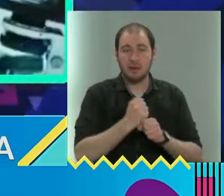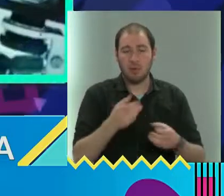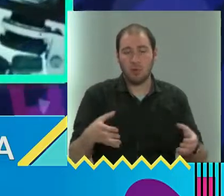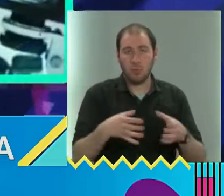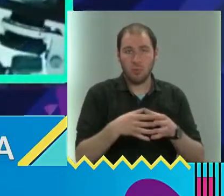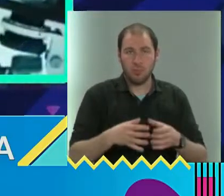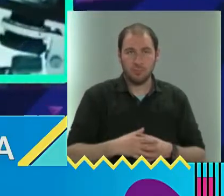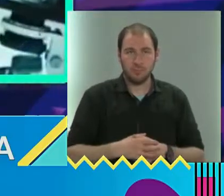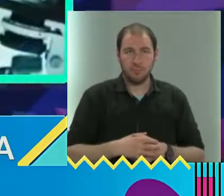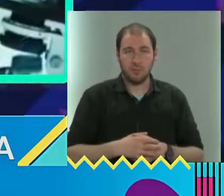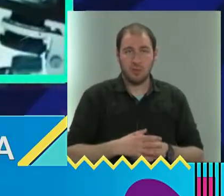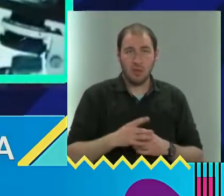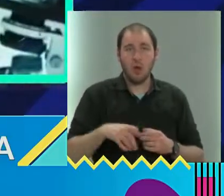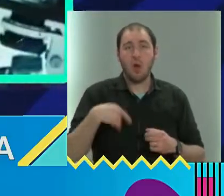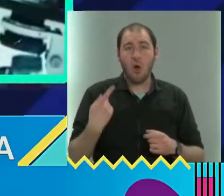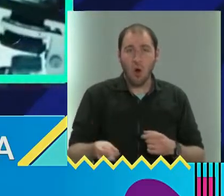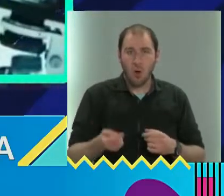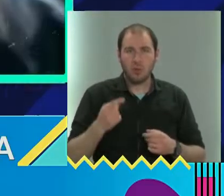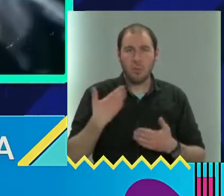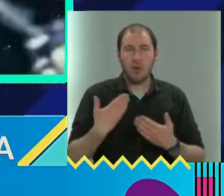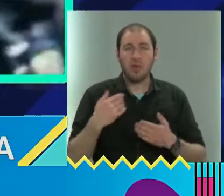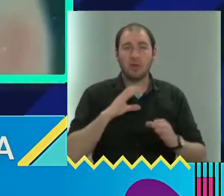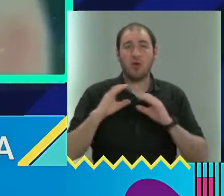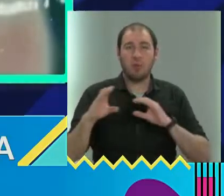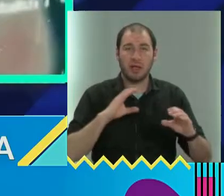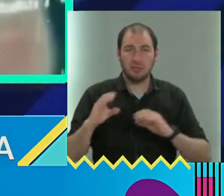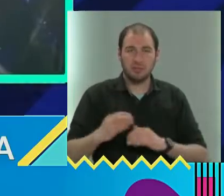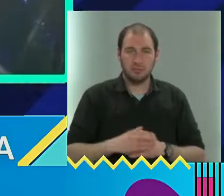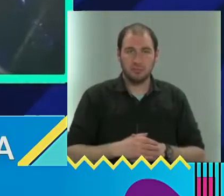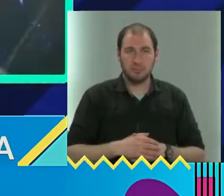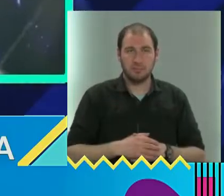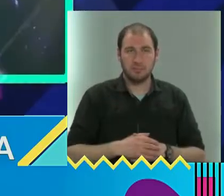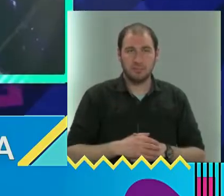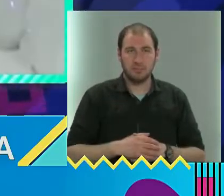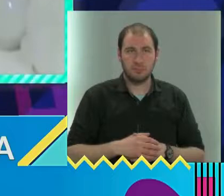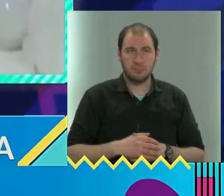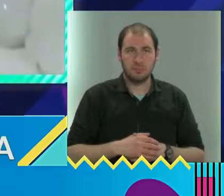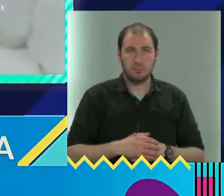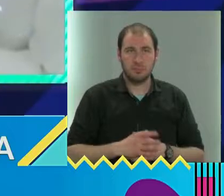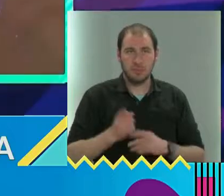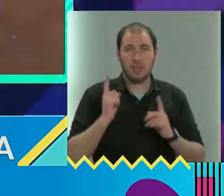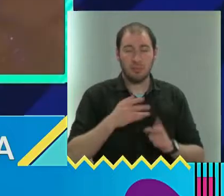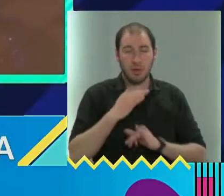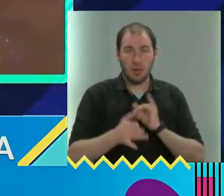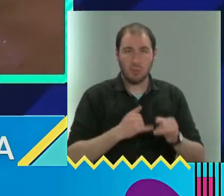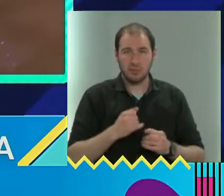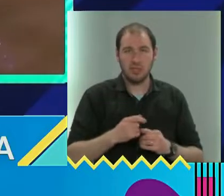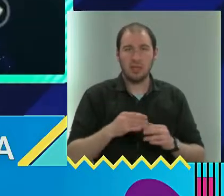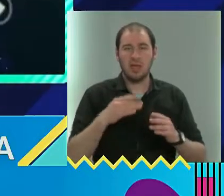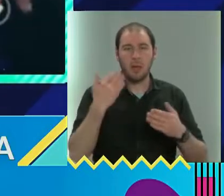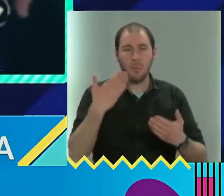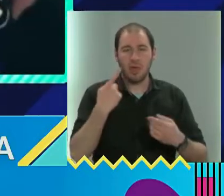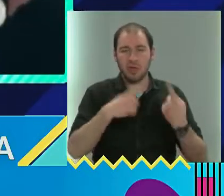equipo. Otra capacidad es la de comunicación. Entonces, planteemos también que existen determinadas